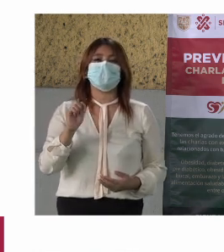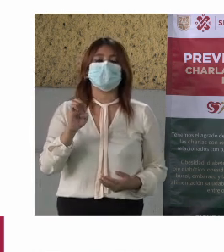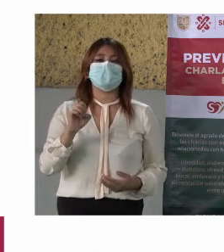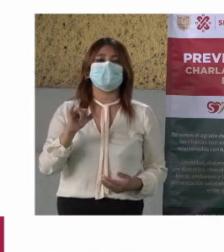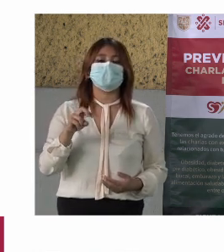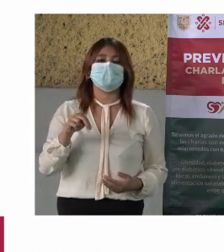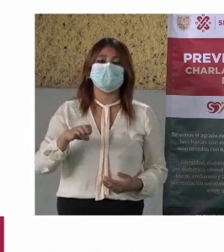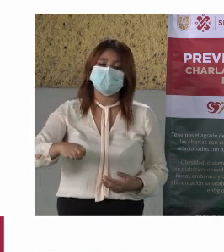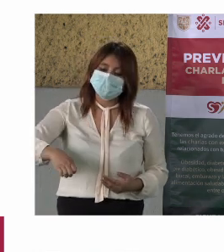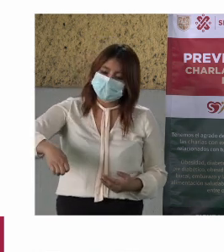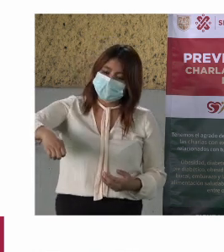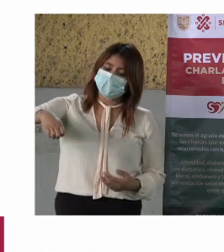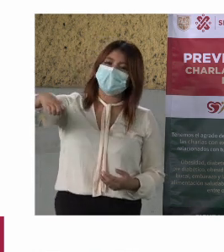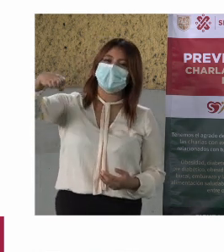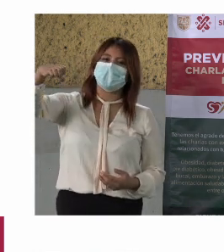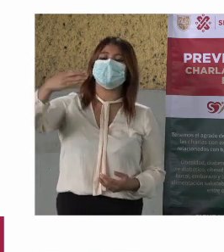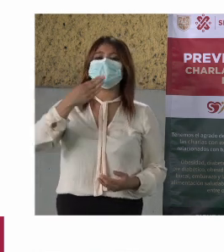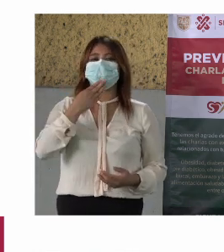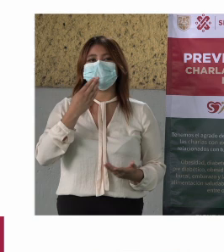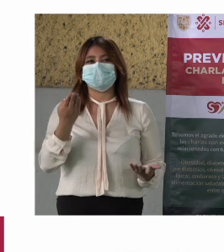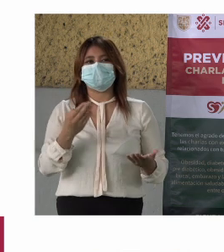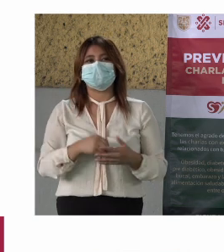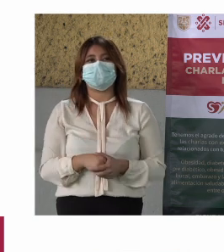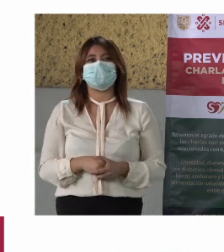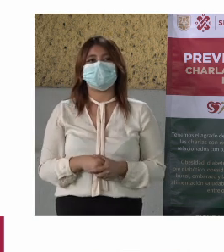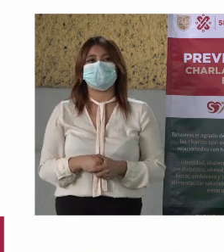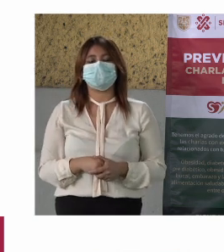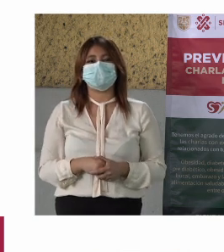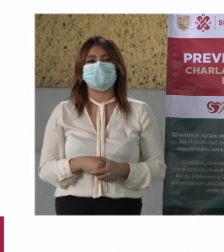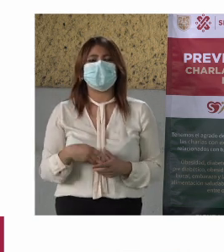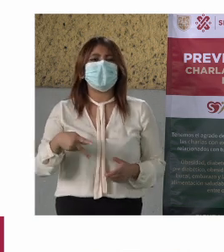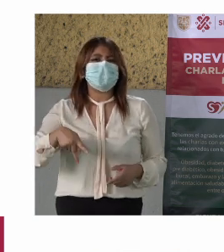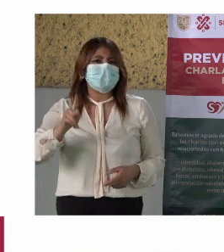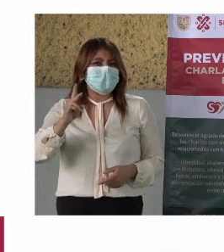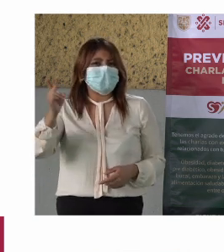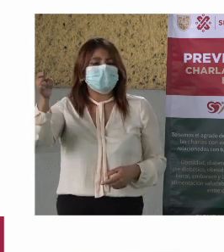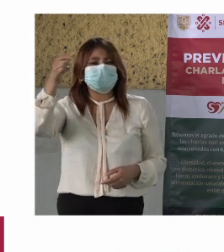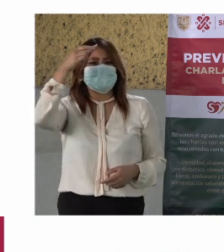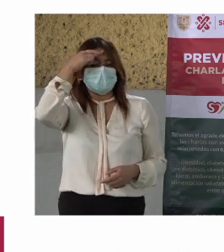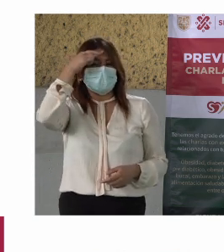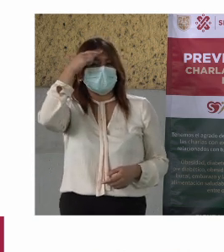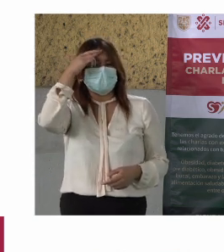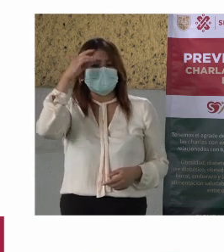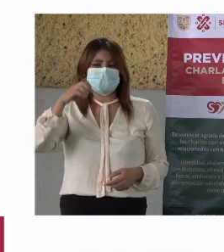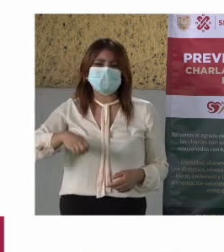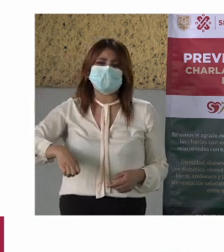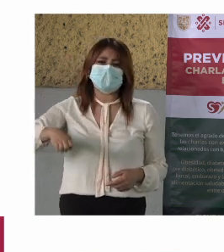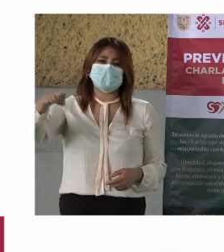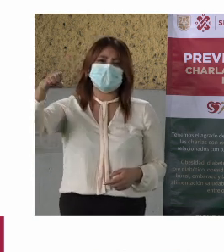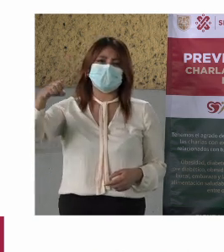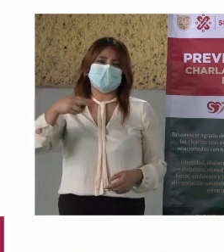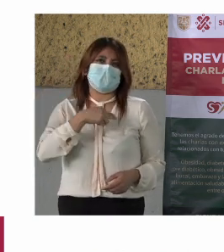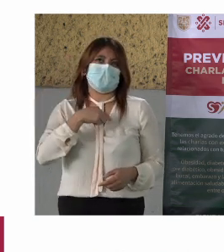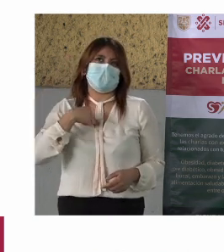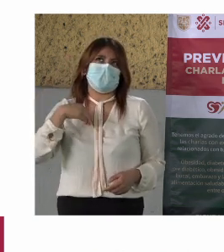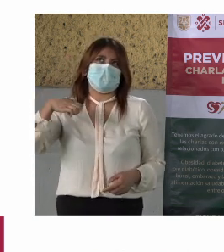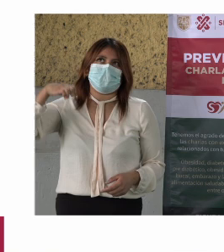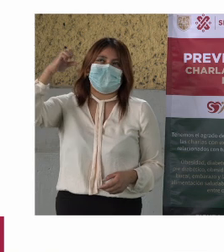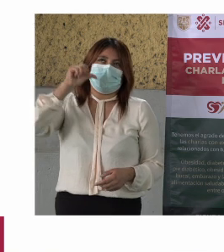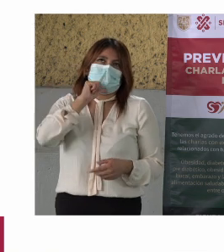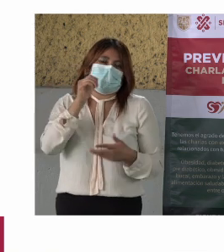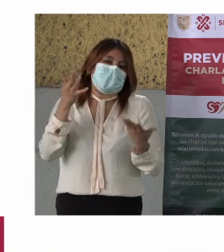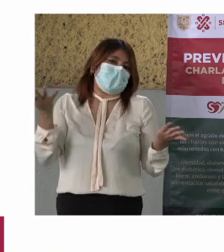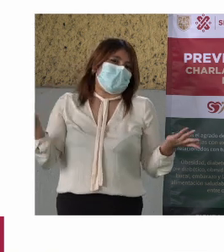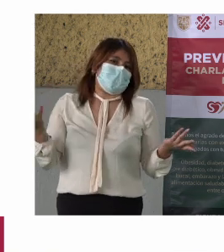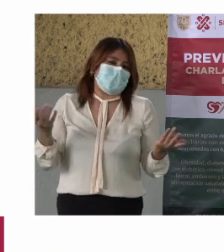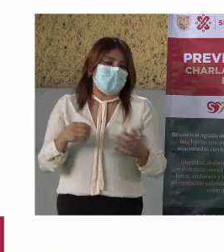es la función normalmente que va a tener la insulina. Pero recordemos que ya los adultos, pues ya no vamos a crecer hacia arriba, ¿no? Entonces empezamos a